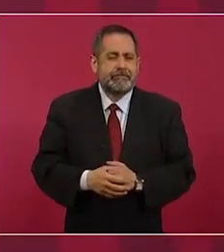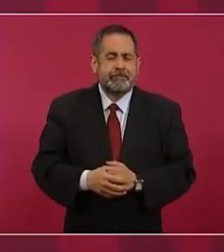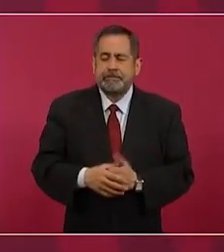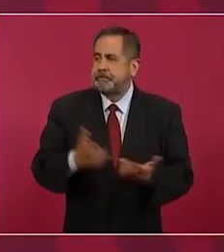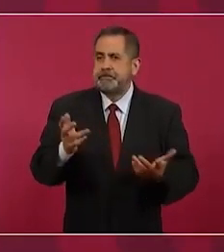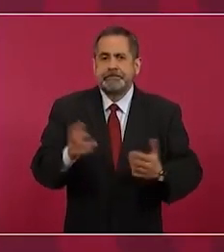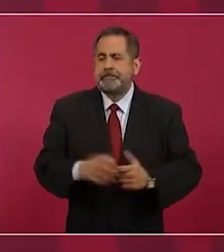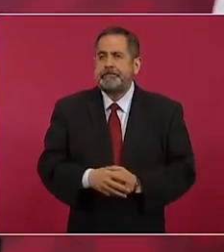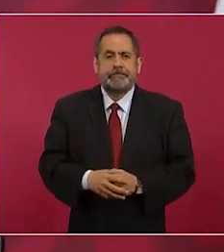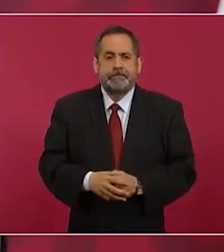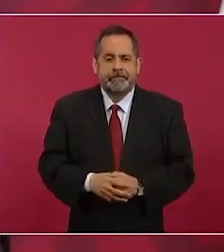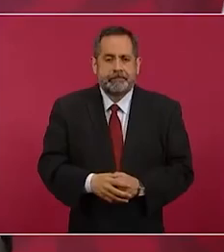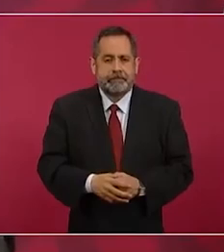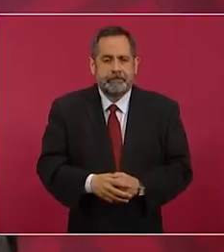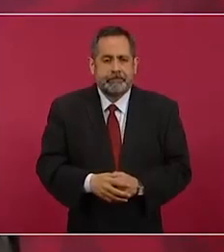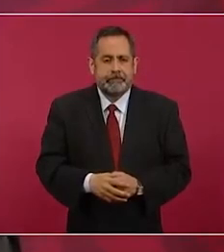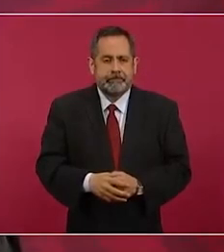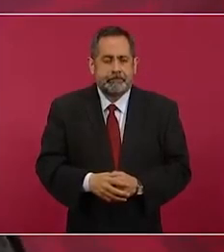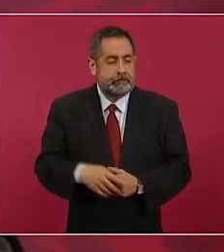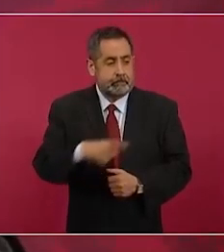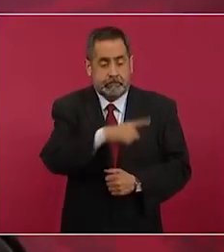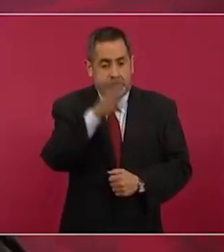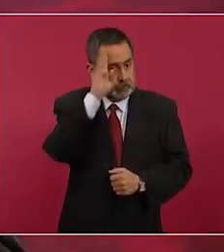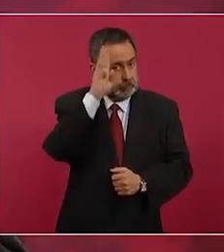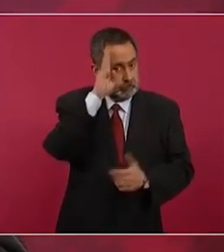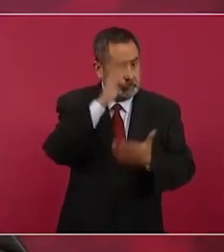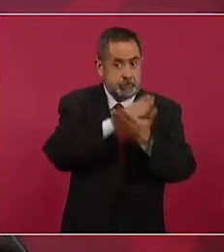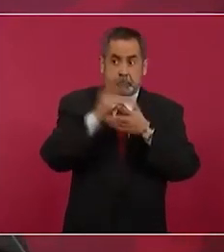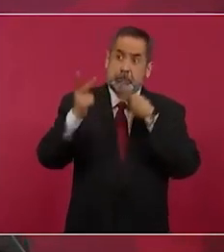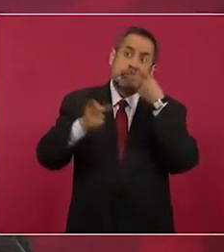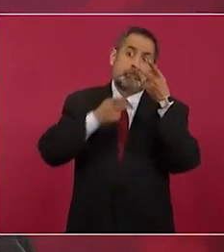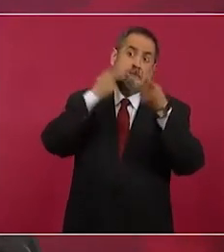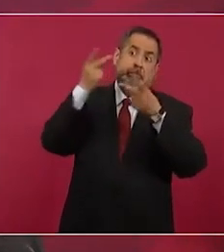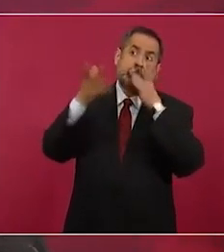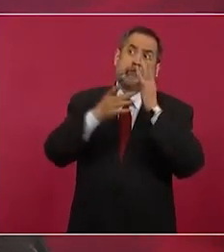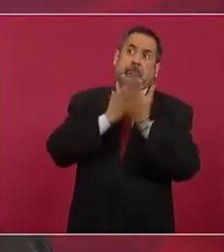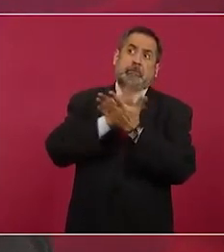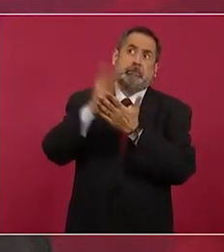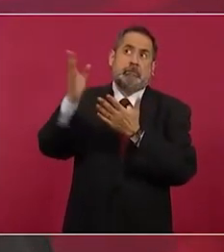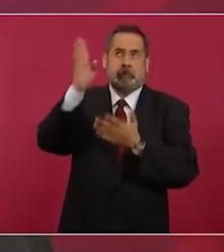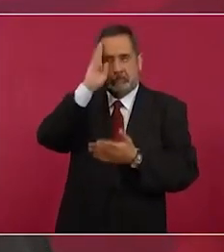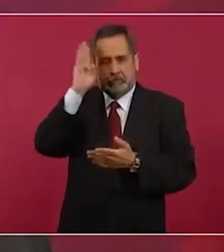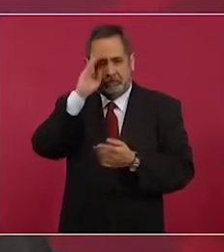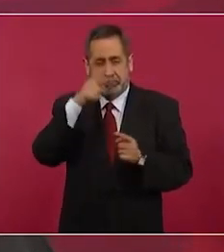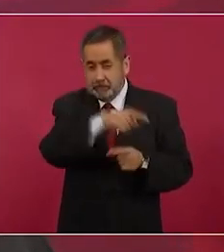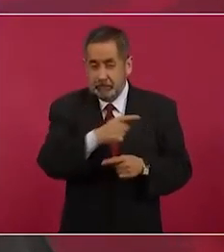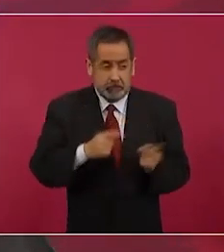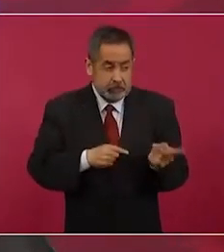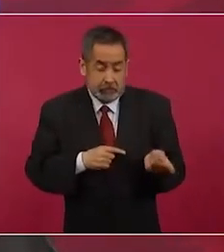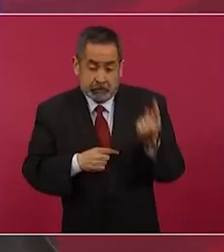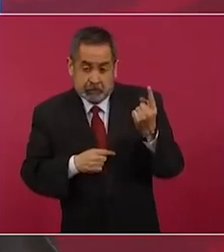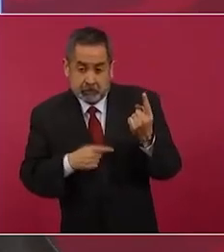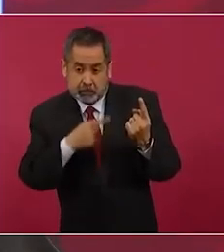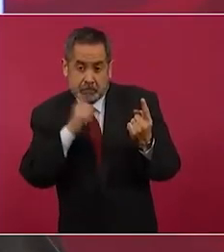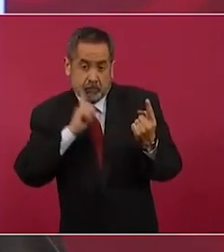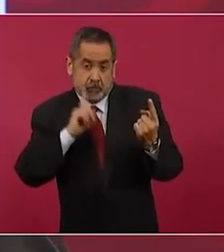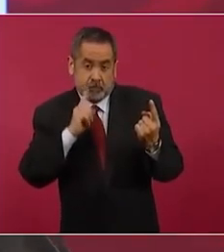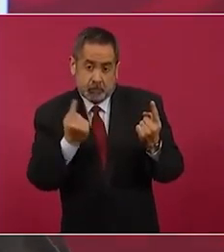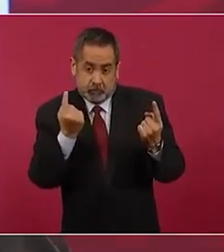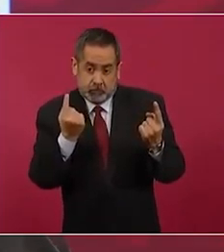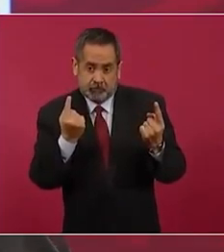no se mide la señora, pero no solo es ella.